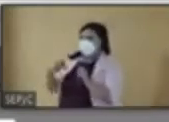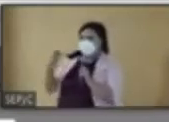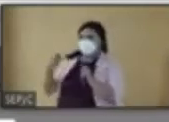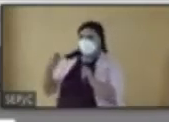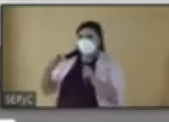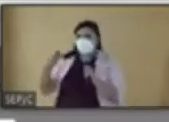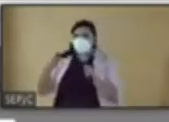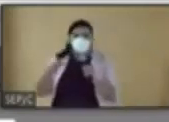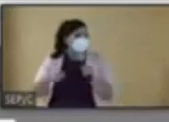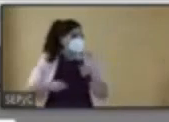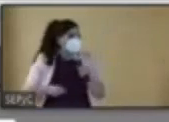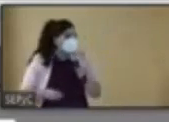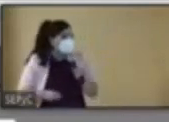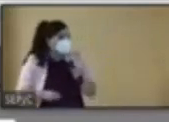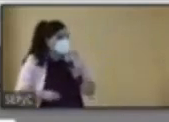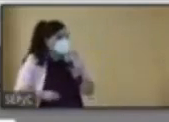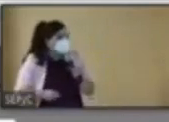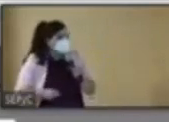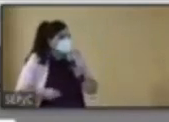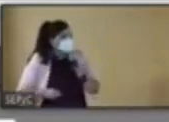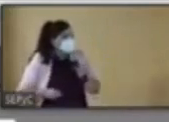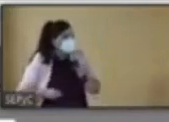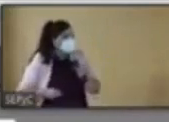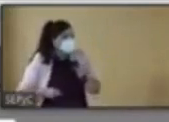información precisa de cada uno de estos.